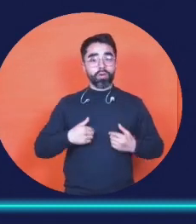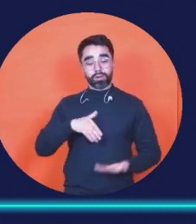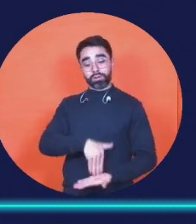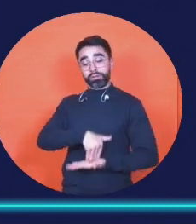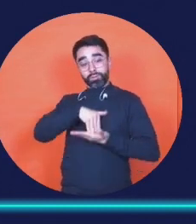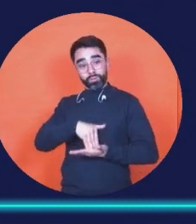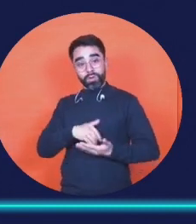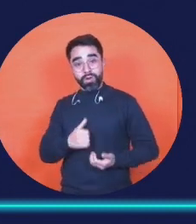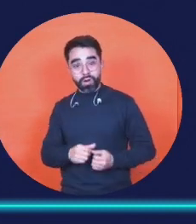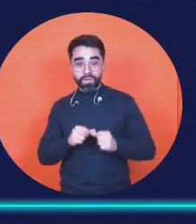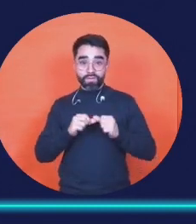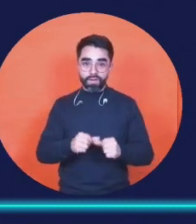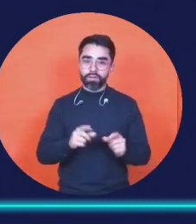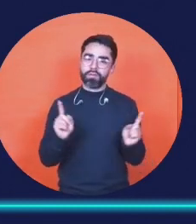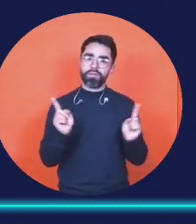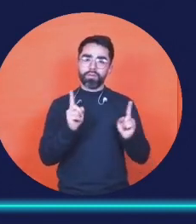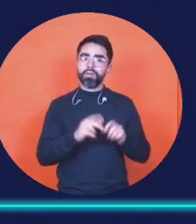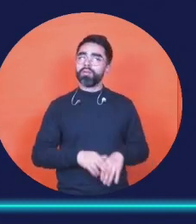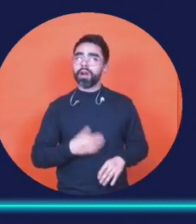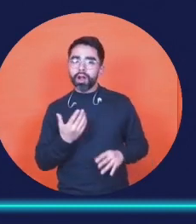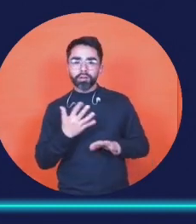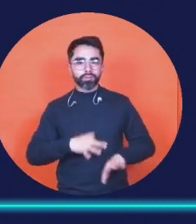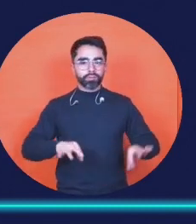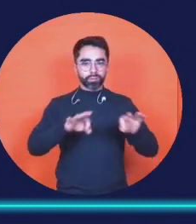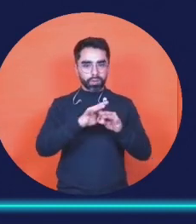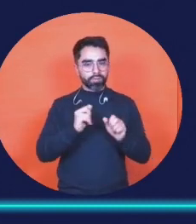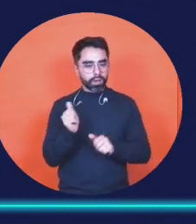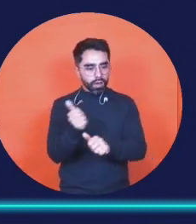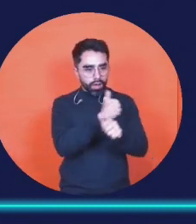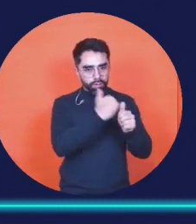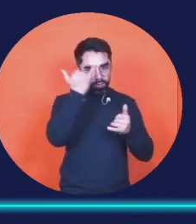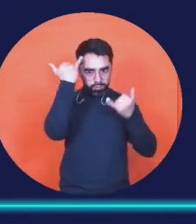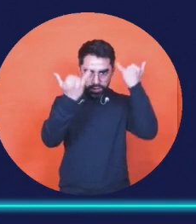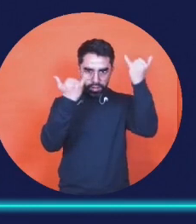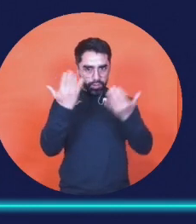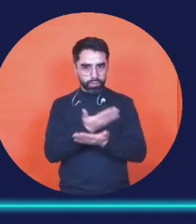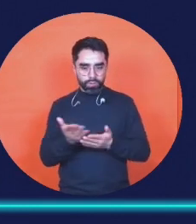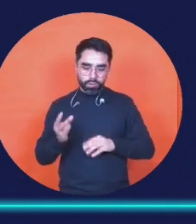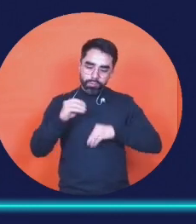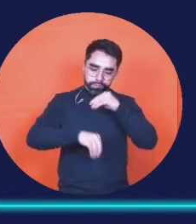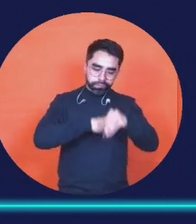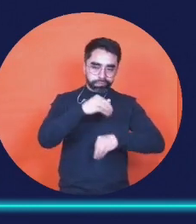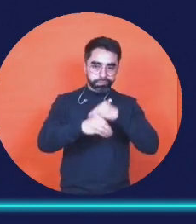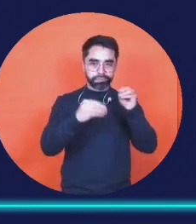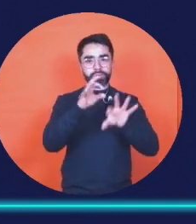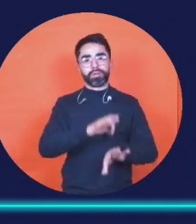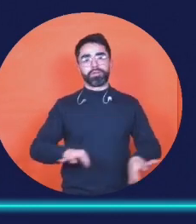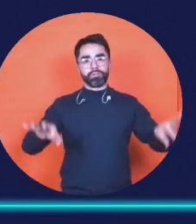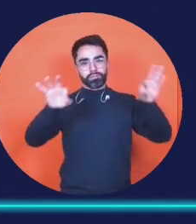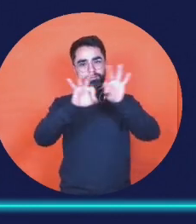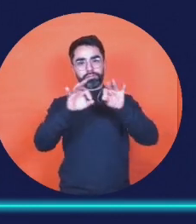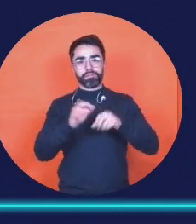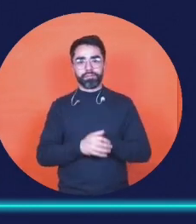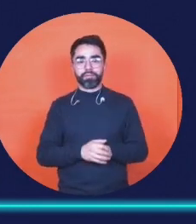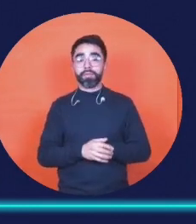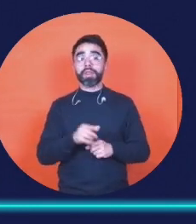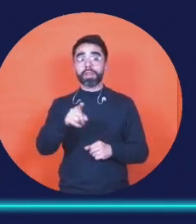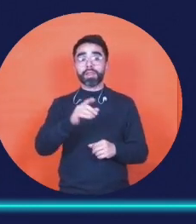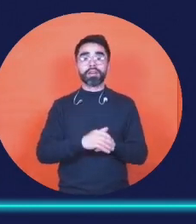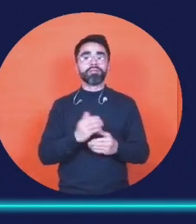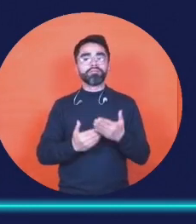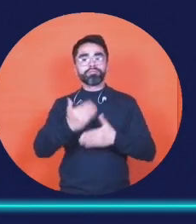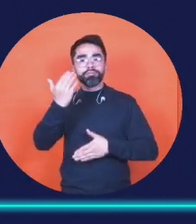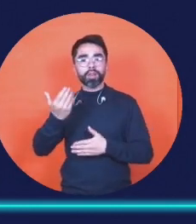mismo para hacer lo que quiere hacer y hacerlo lo mejor que lo puede hacer, es fundamental. Y es una de las razones por las que empezamos una compañía